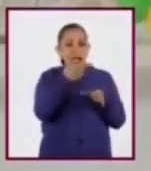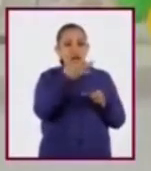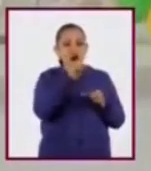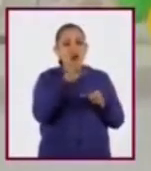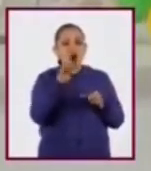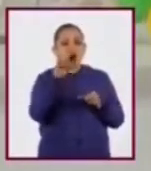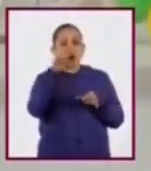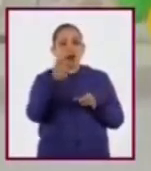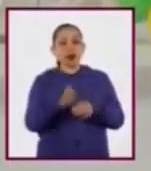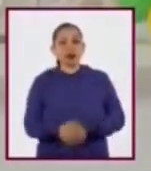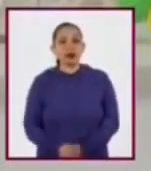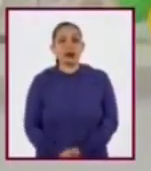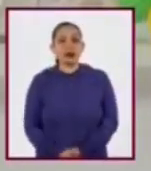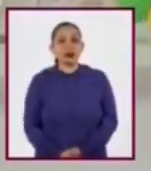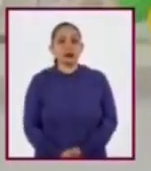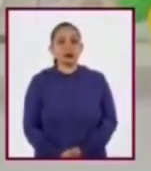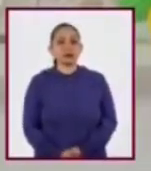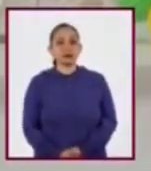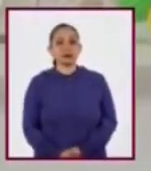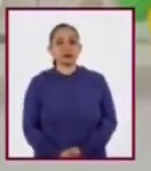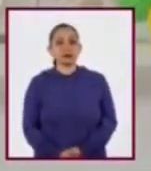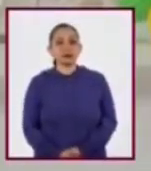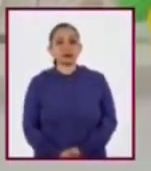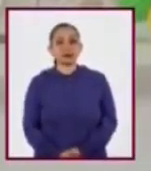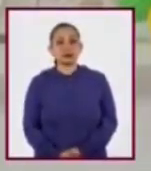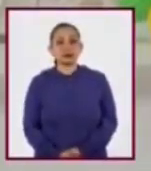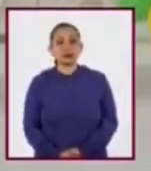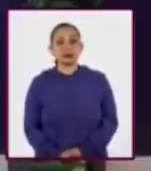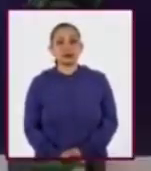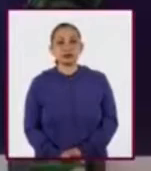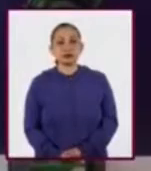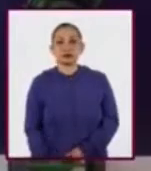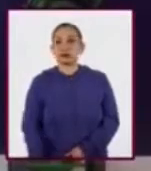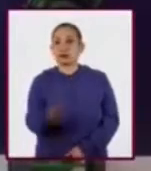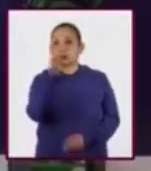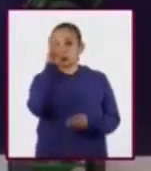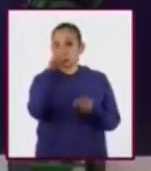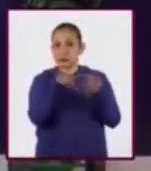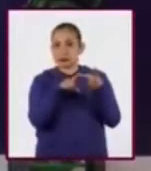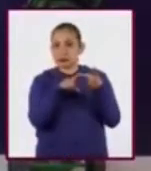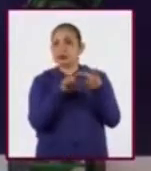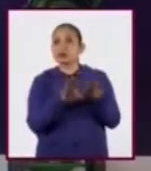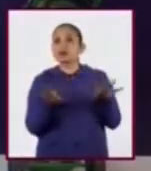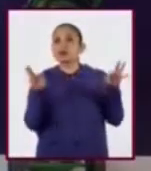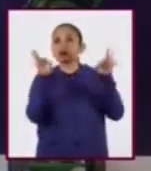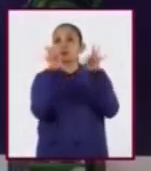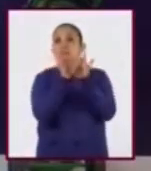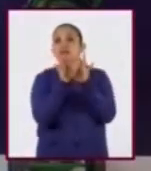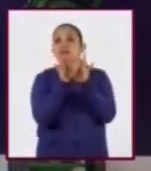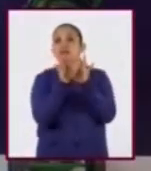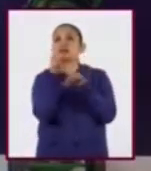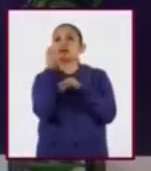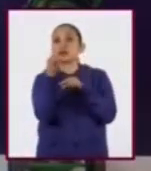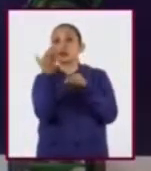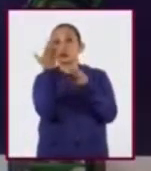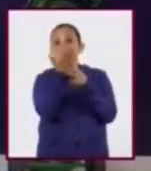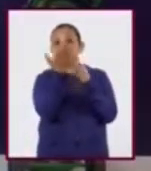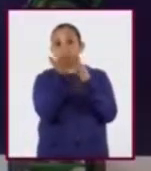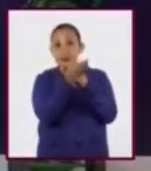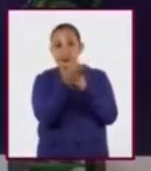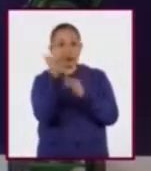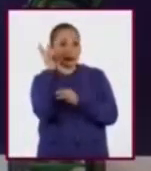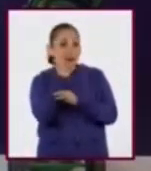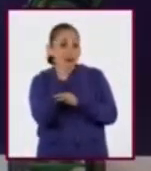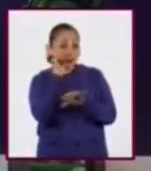cobre. ¿Lo hacemos? Paso número 2. Es importante que en esta etapa del